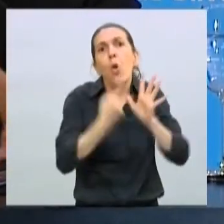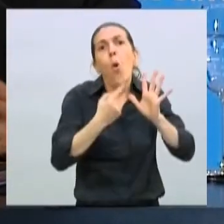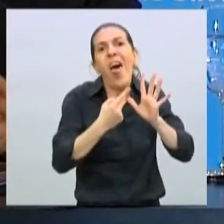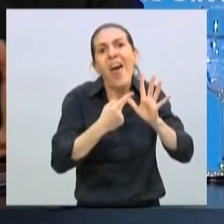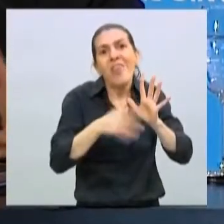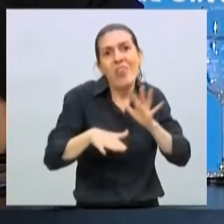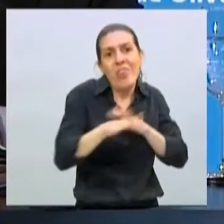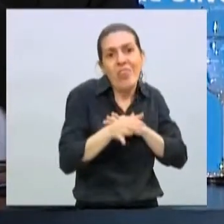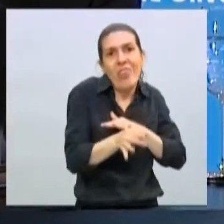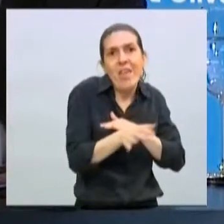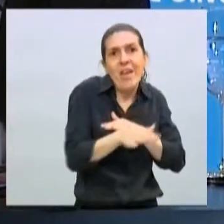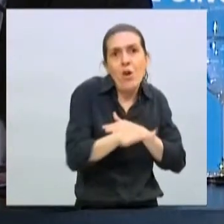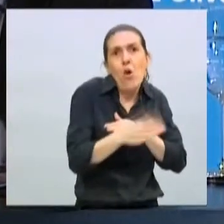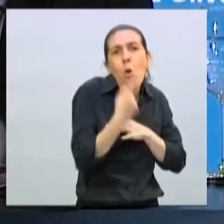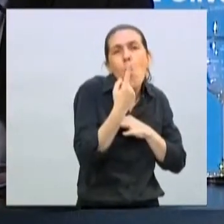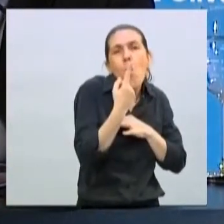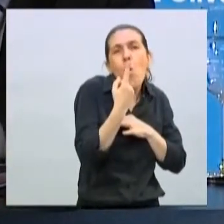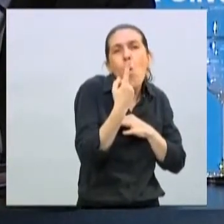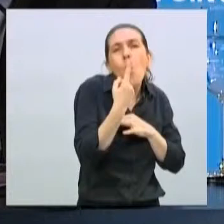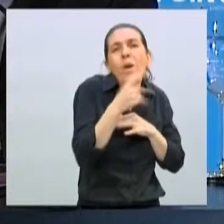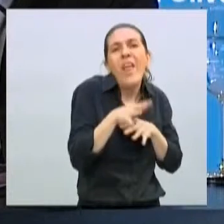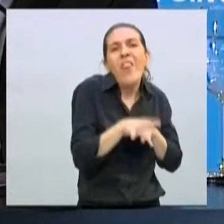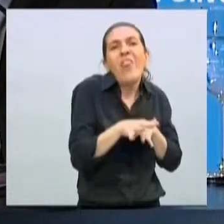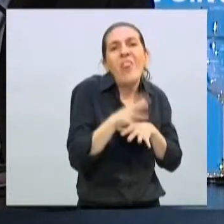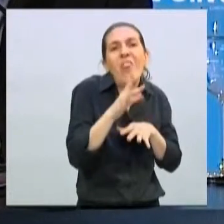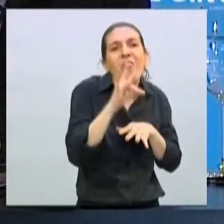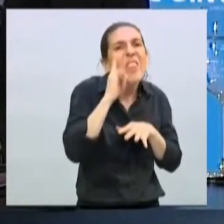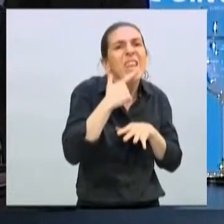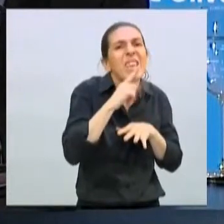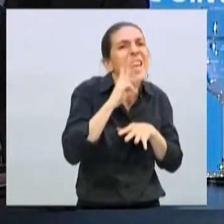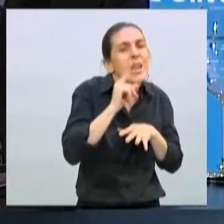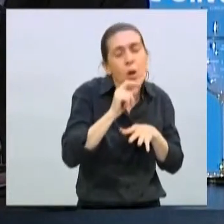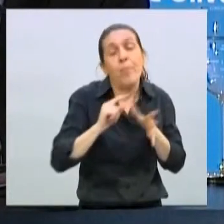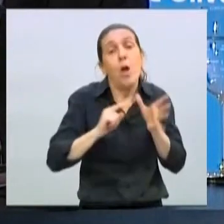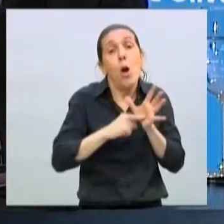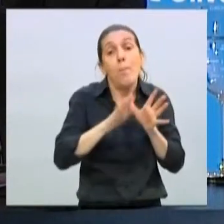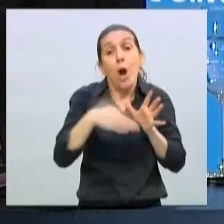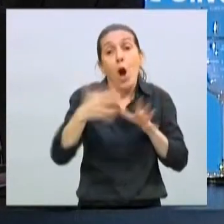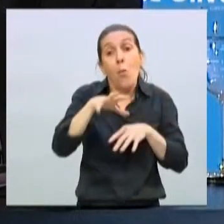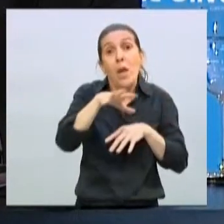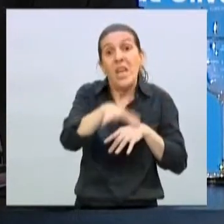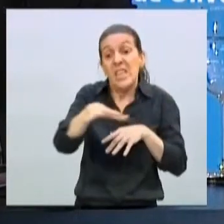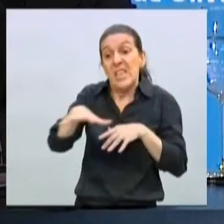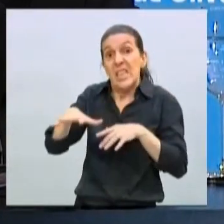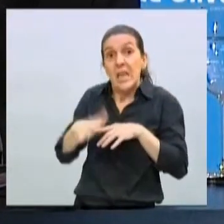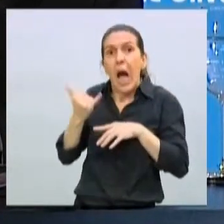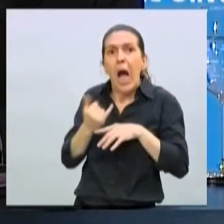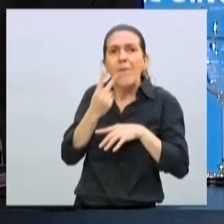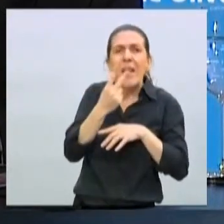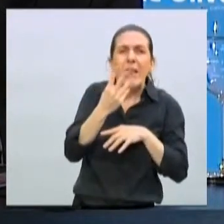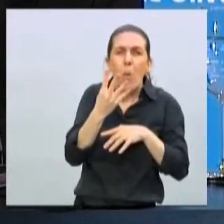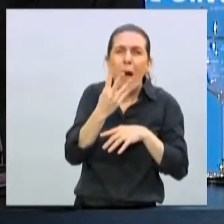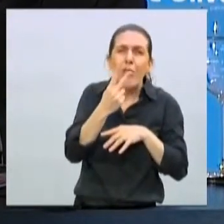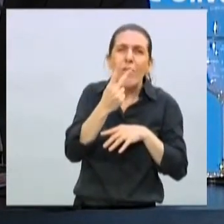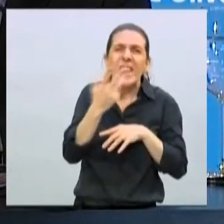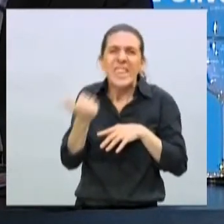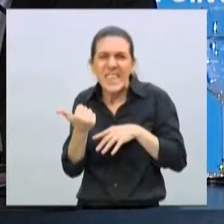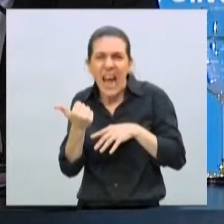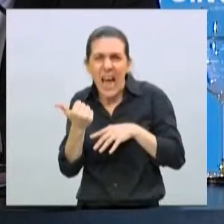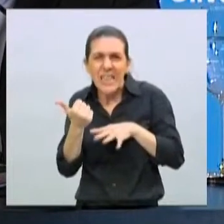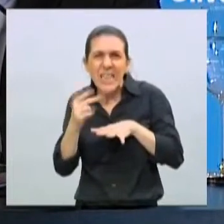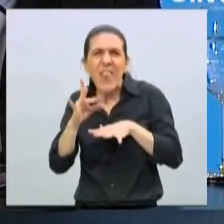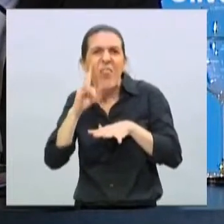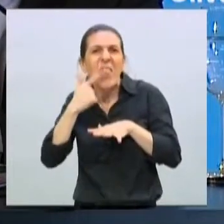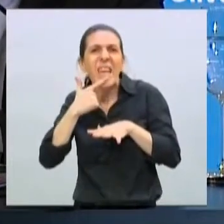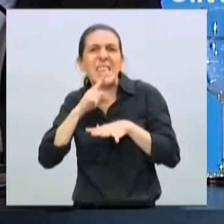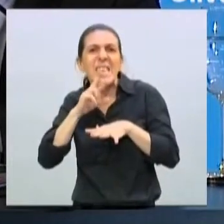único distrito a los fines de estas decisiones. La provincia de Buenos Aires, 24, 26 podríamos decir, donde vamos a